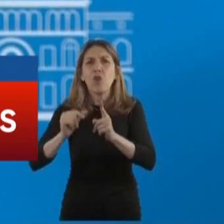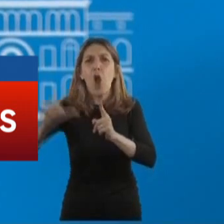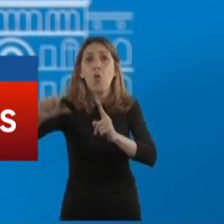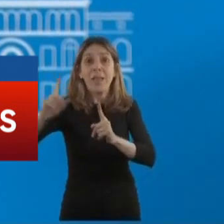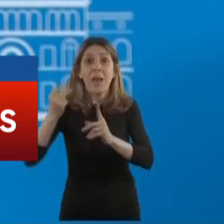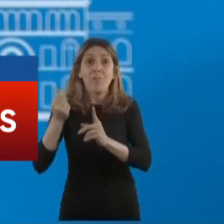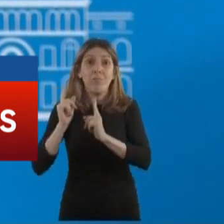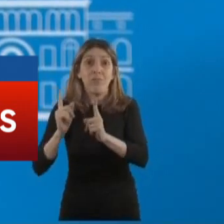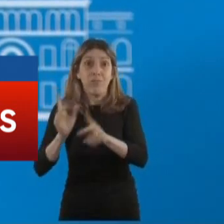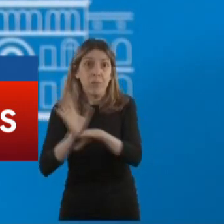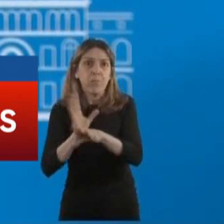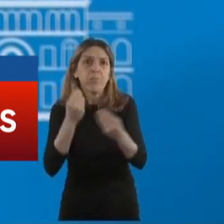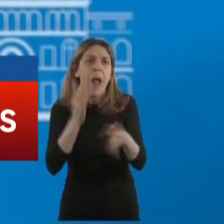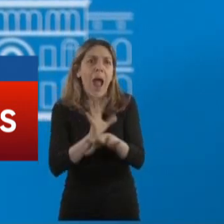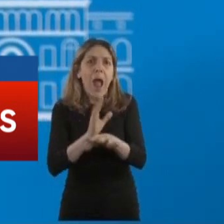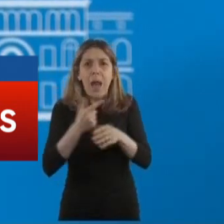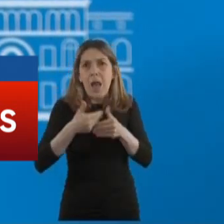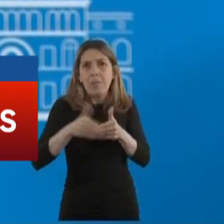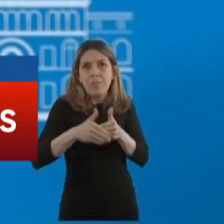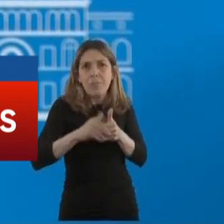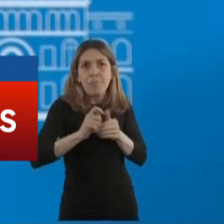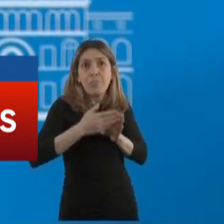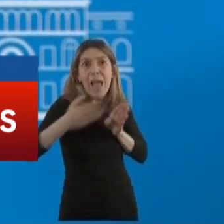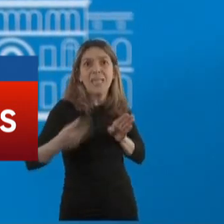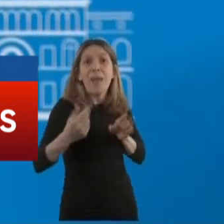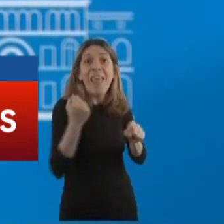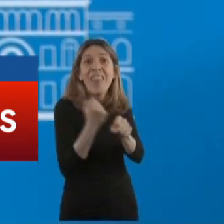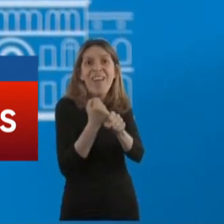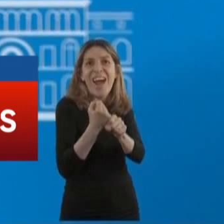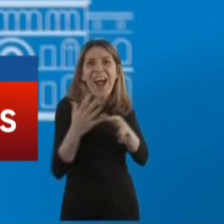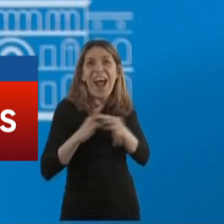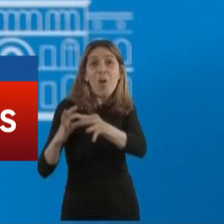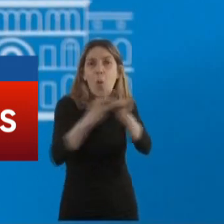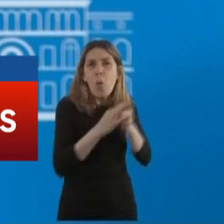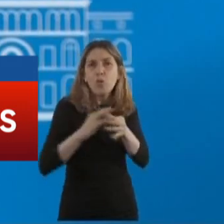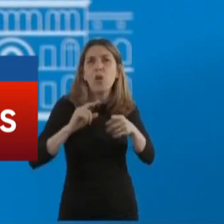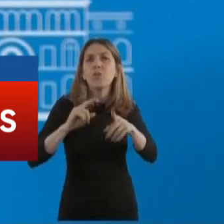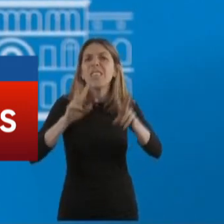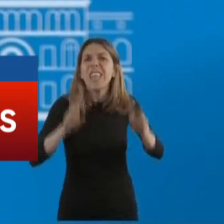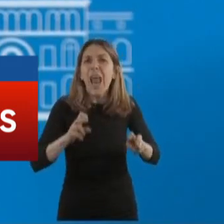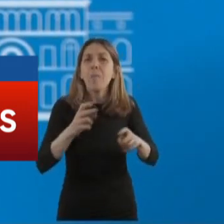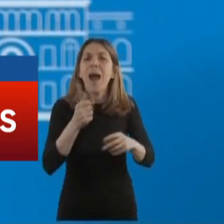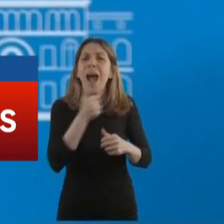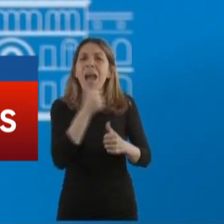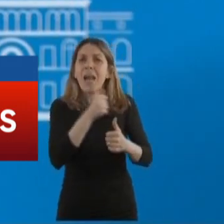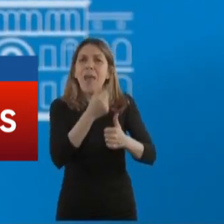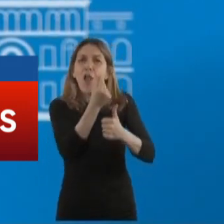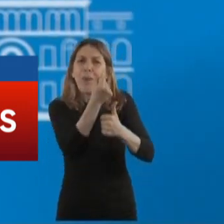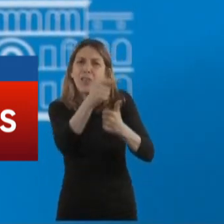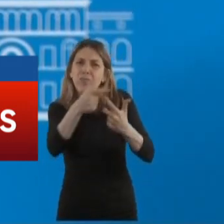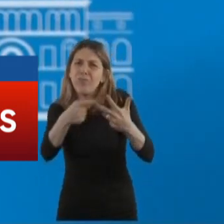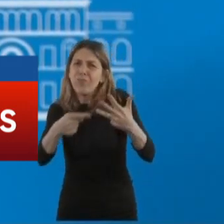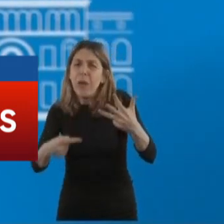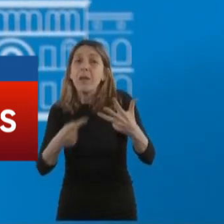medida a corto plazo para trabajar en conjunto en el marco de una política de medicamentos amplia, con una mesa